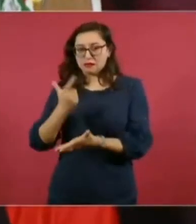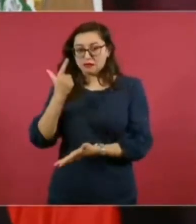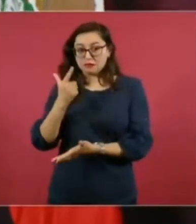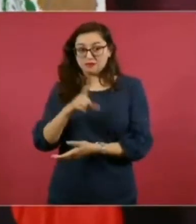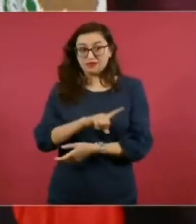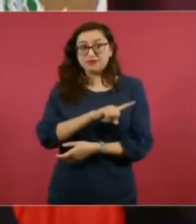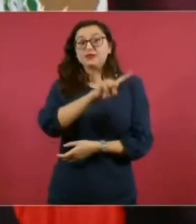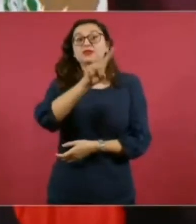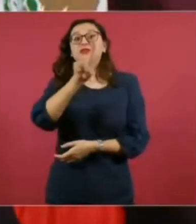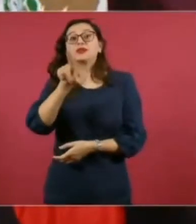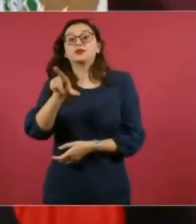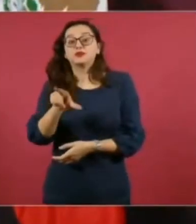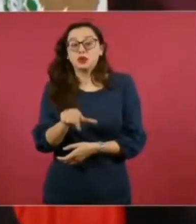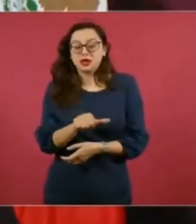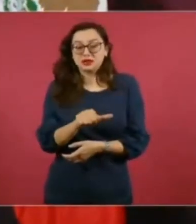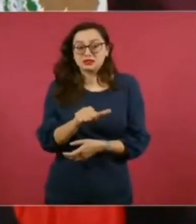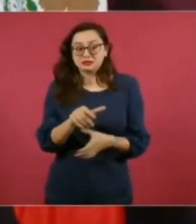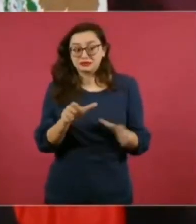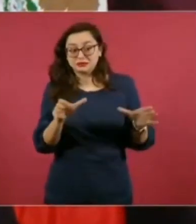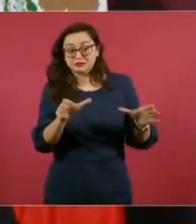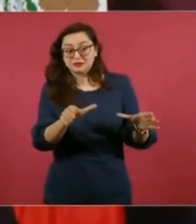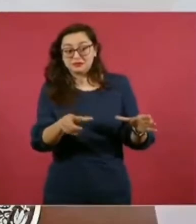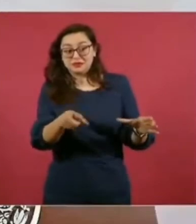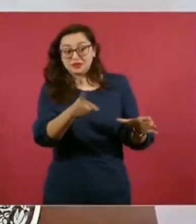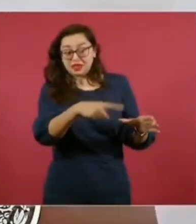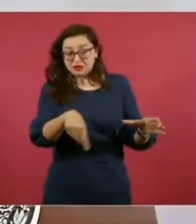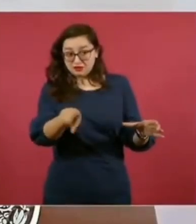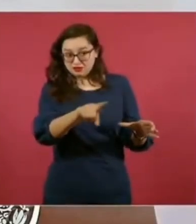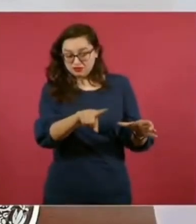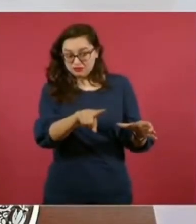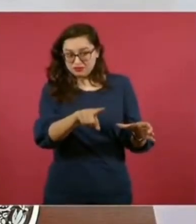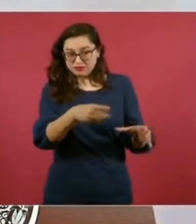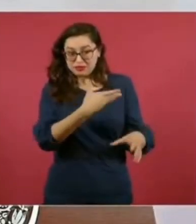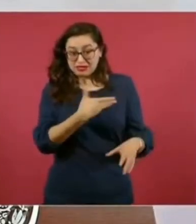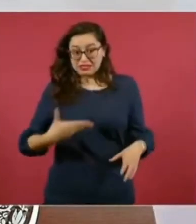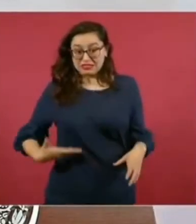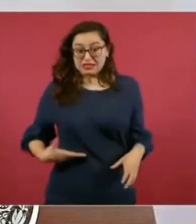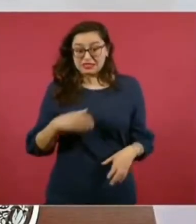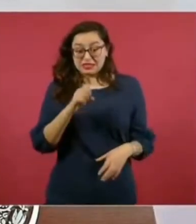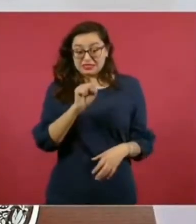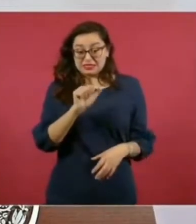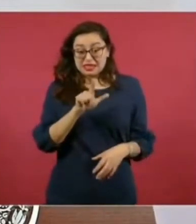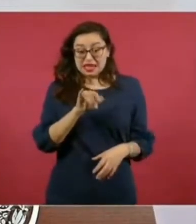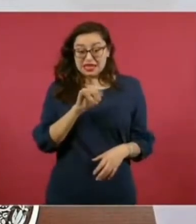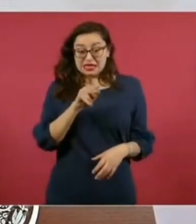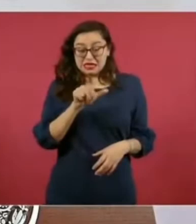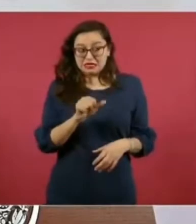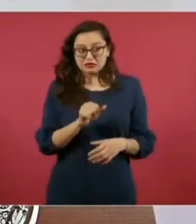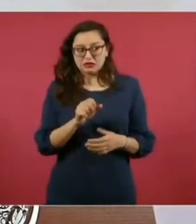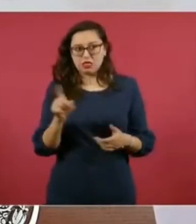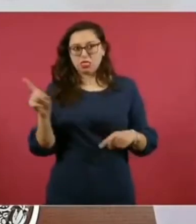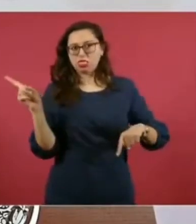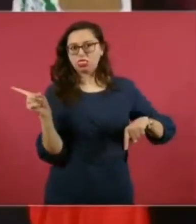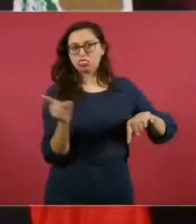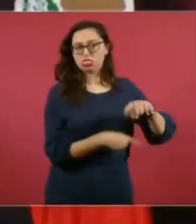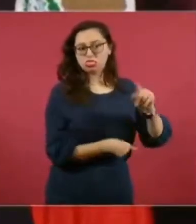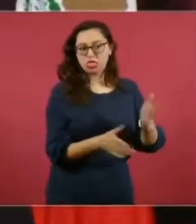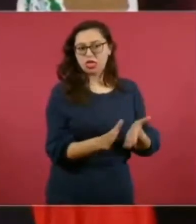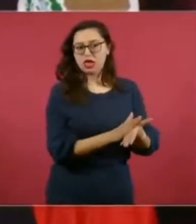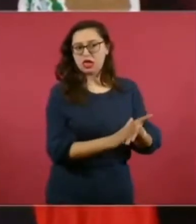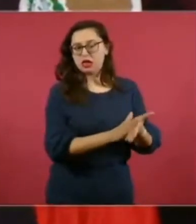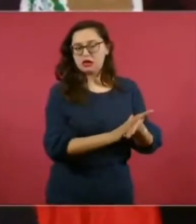Se reformó con Salinas el Código Penal.